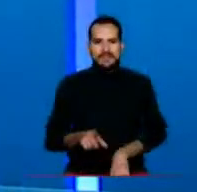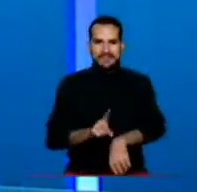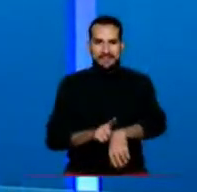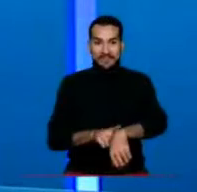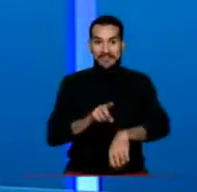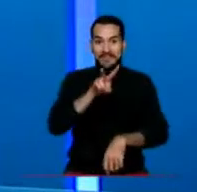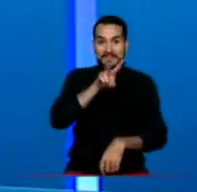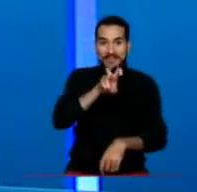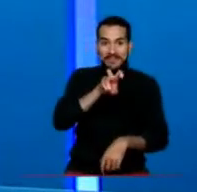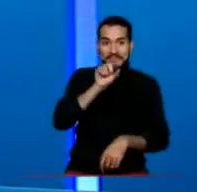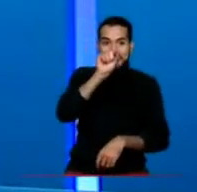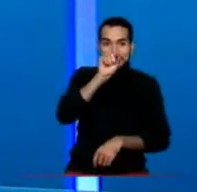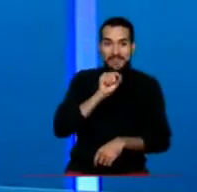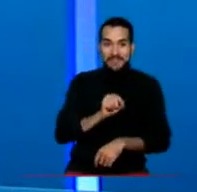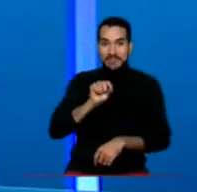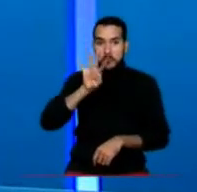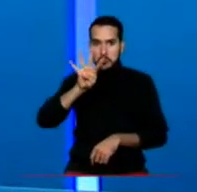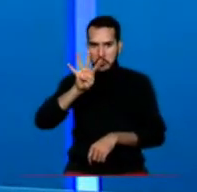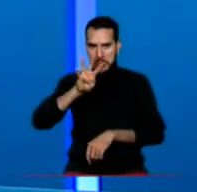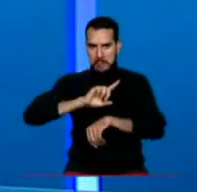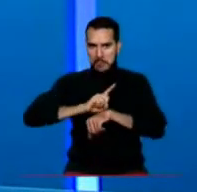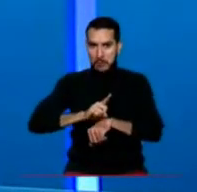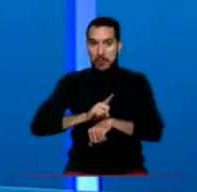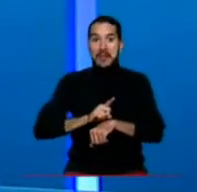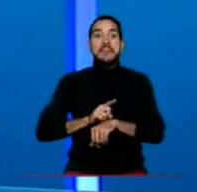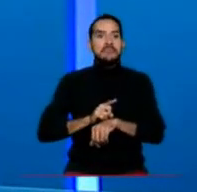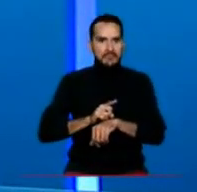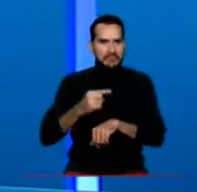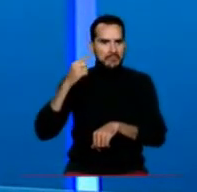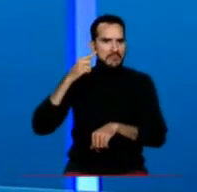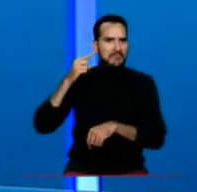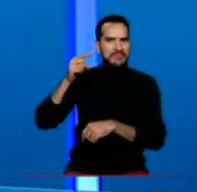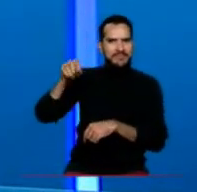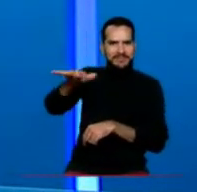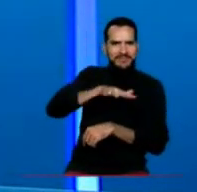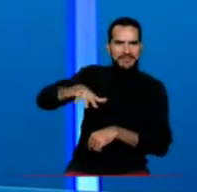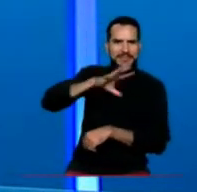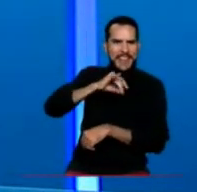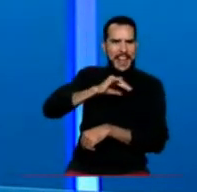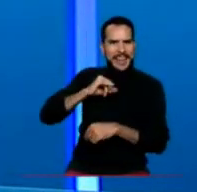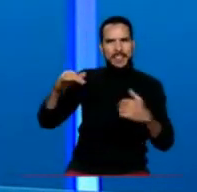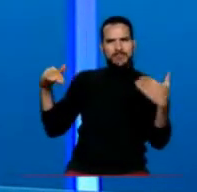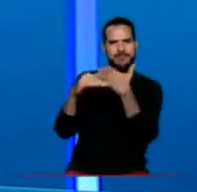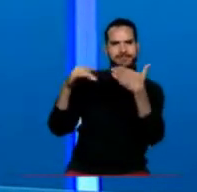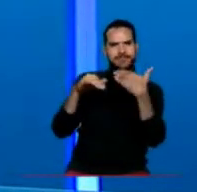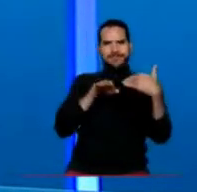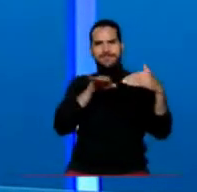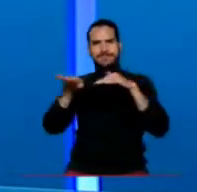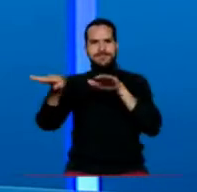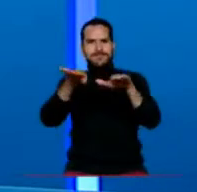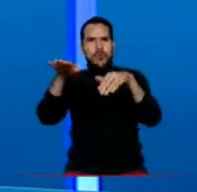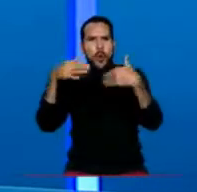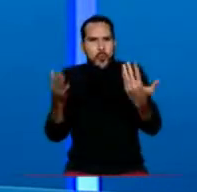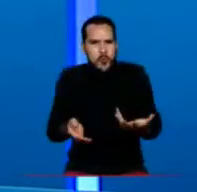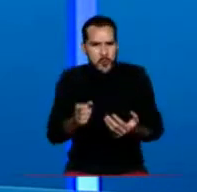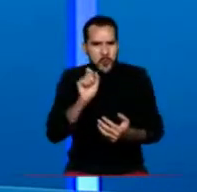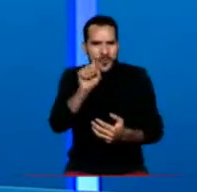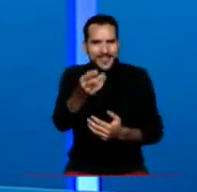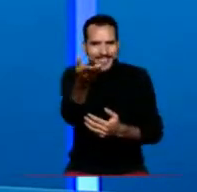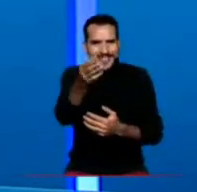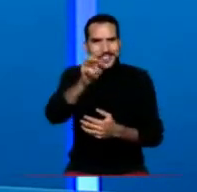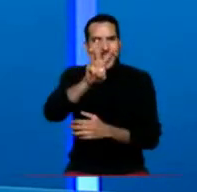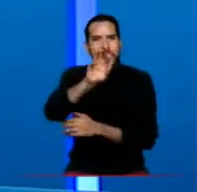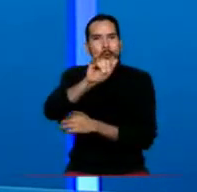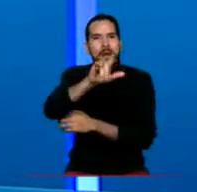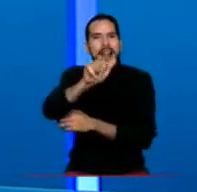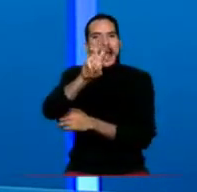Siete de la mañana, 4 minutos, hora de conocer el estado de las vías en la capital vallecaucana. William Bermúdez, buenos días. Los lunes casi siempre